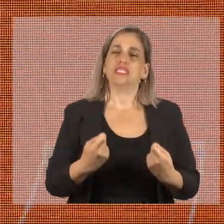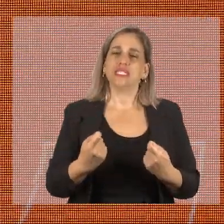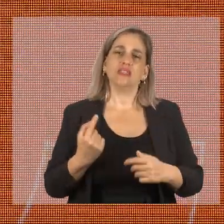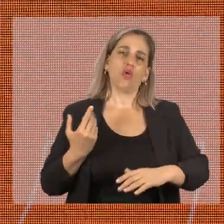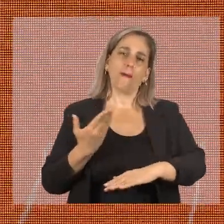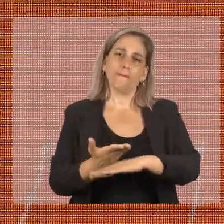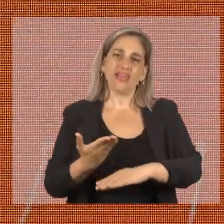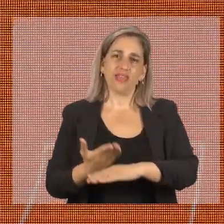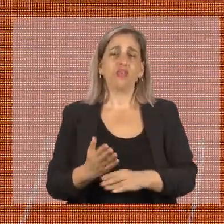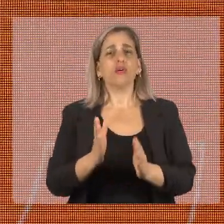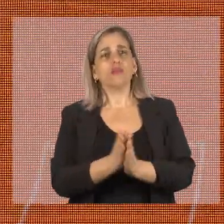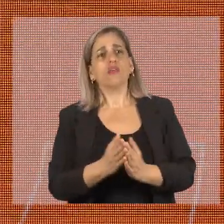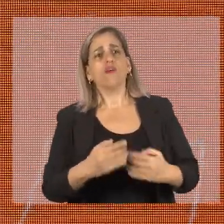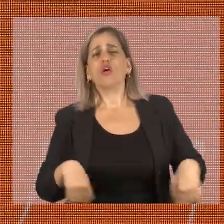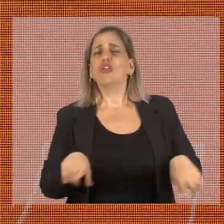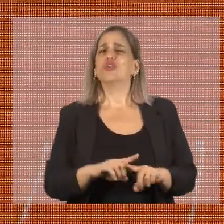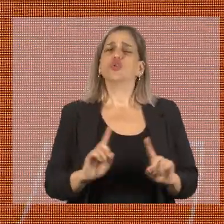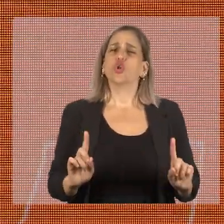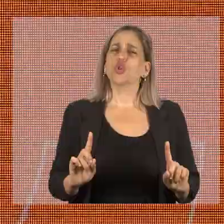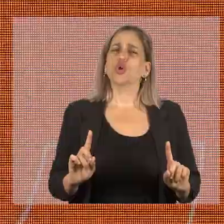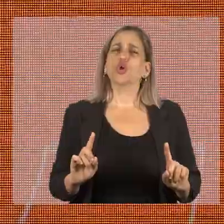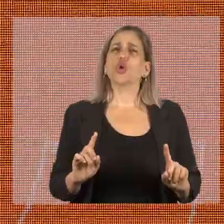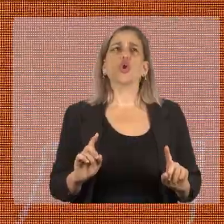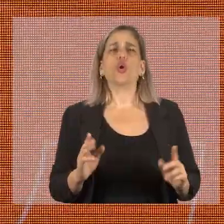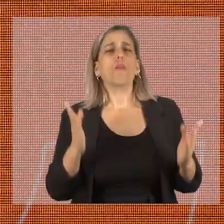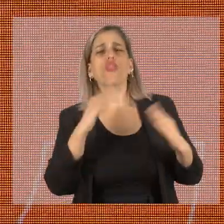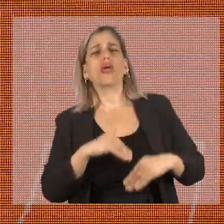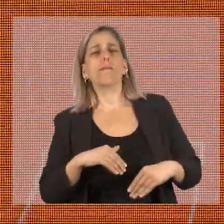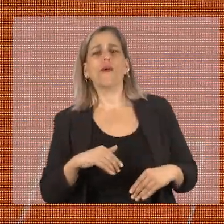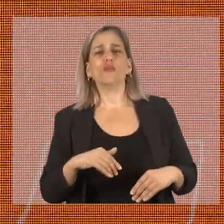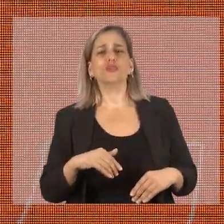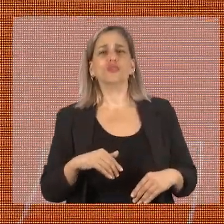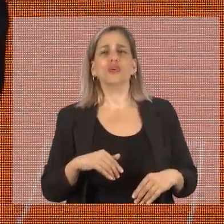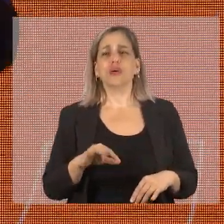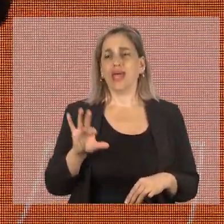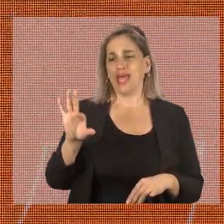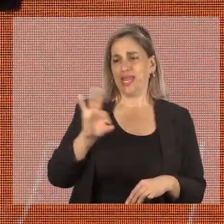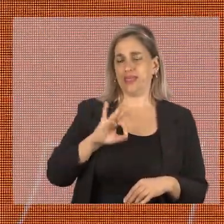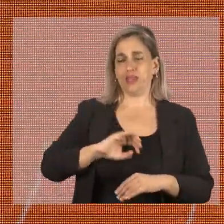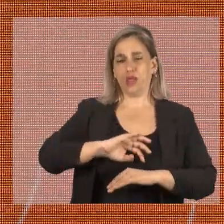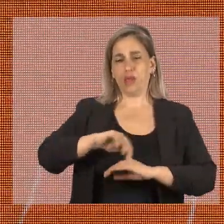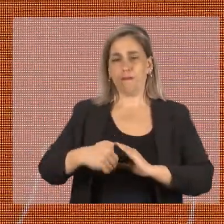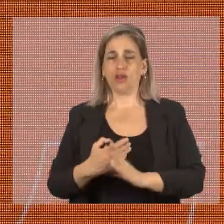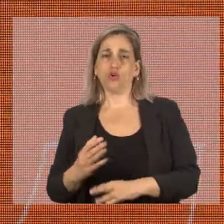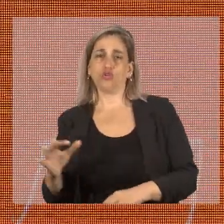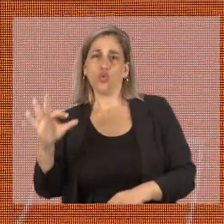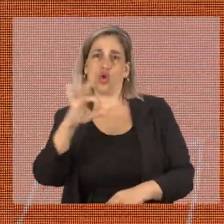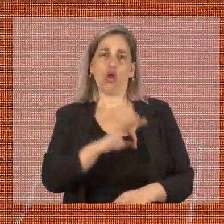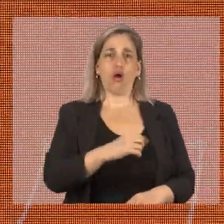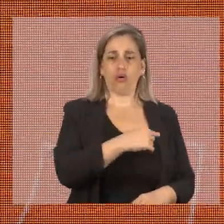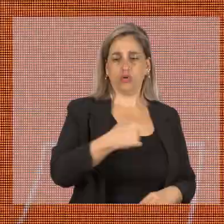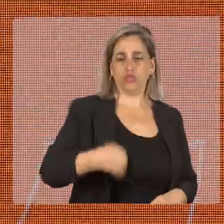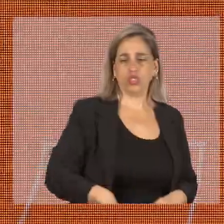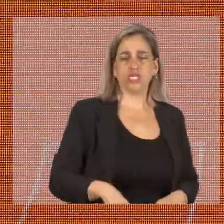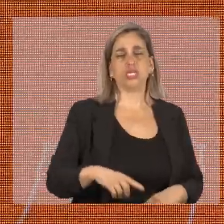insistido que nosotros no tenemos por qué optar entre el Mercosur o China, o